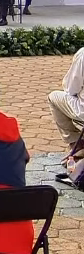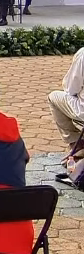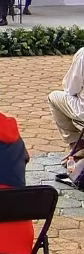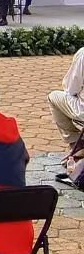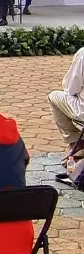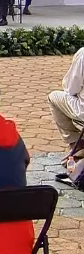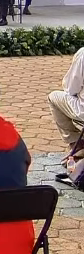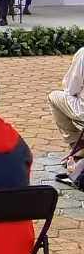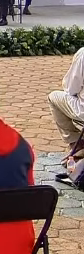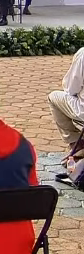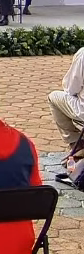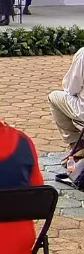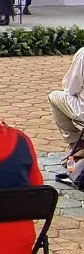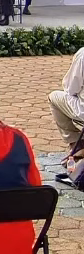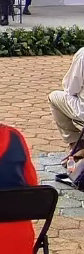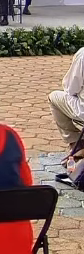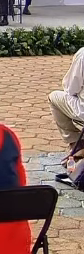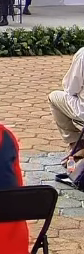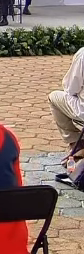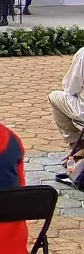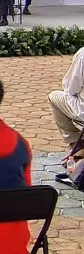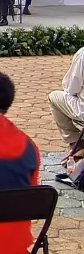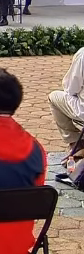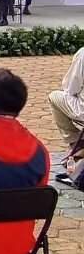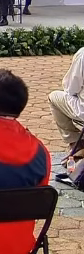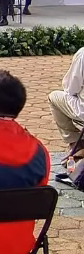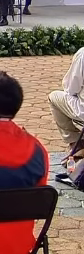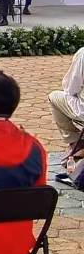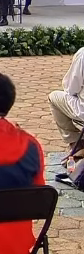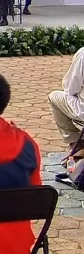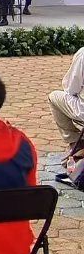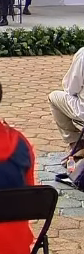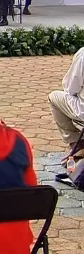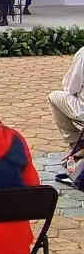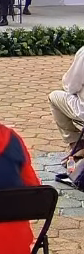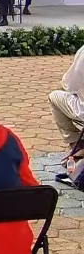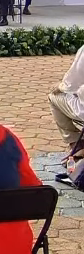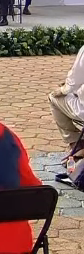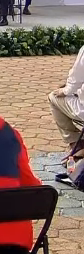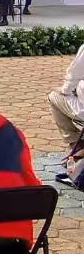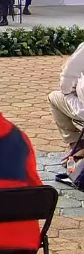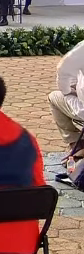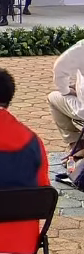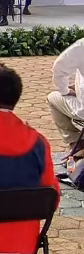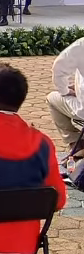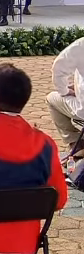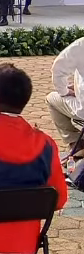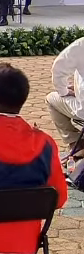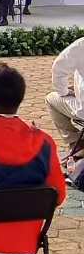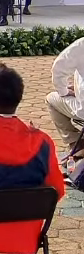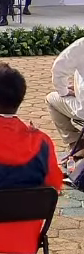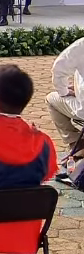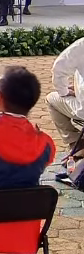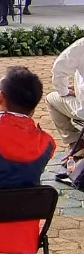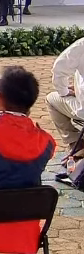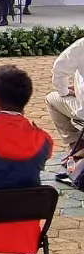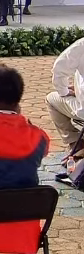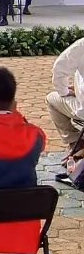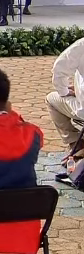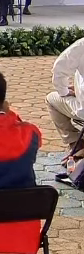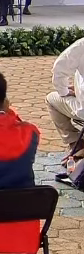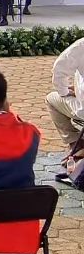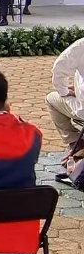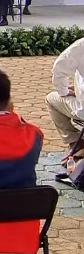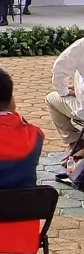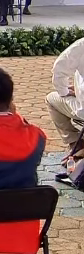Del otro lado, Andrés Manuel López Obrador dice, están cometiendo el atraco del siglo. Carlos, una mentira, aunque se repita 100